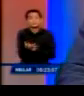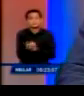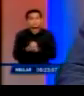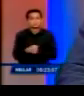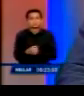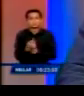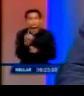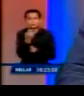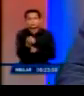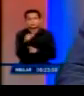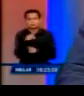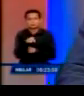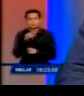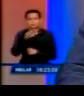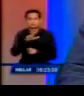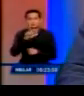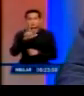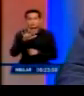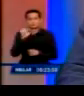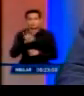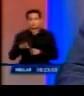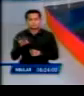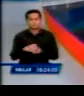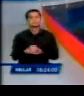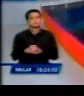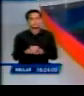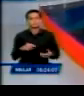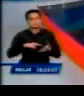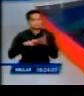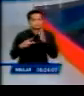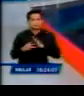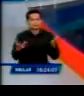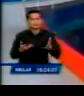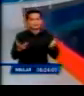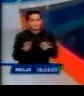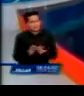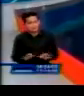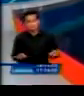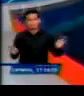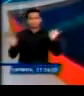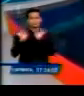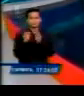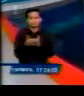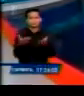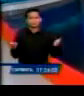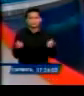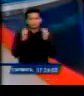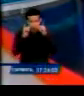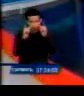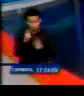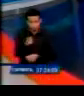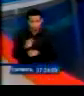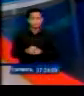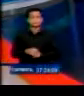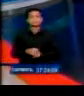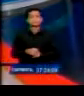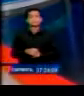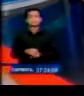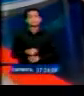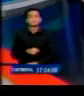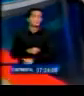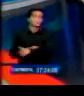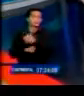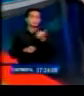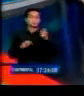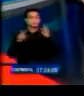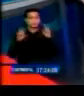Del 11.35%. 11.34%. Estos son indicadores importantes que hay que tener en cuenta. Ahora, otro